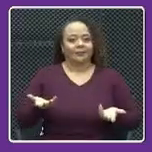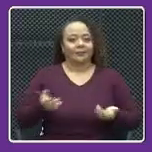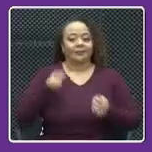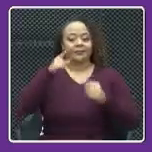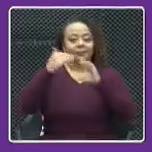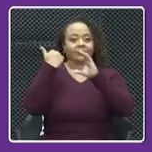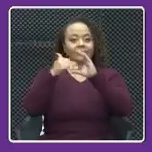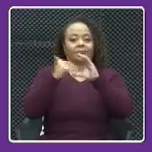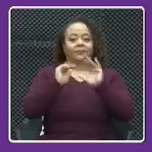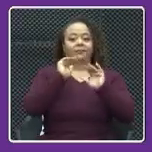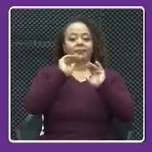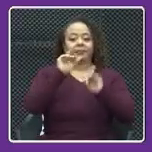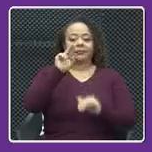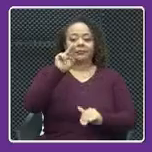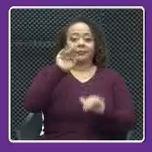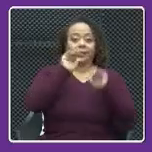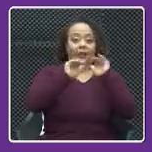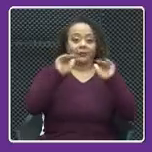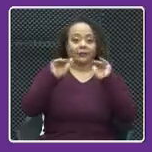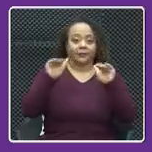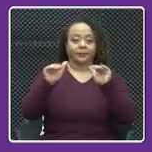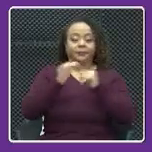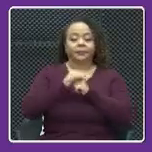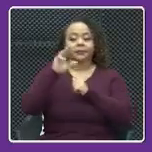correo de notificaciones